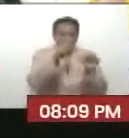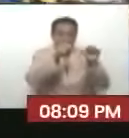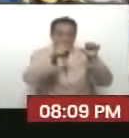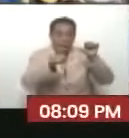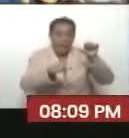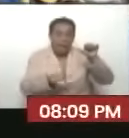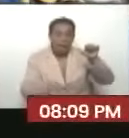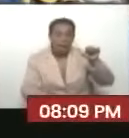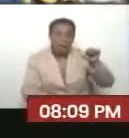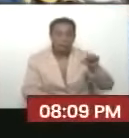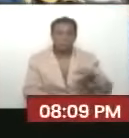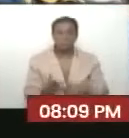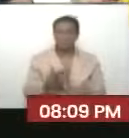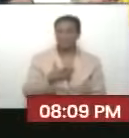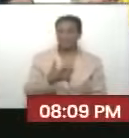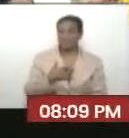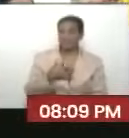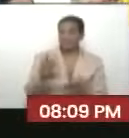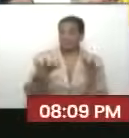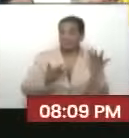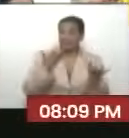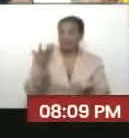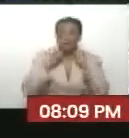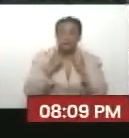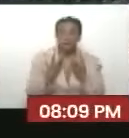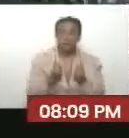Está haciendo calor, ¿vale? Aquí. ¿Ah?